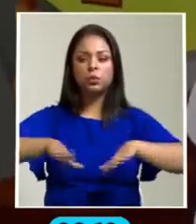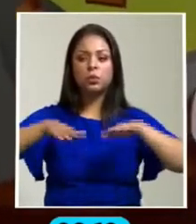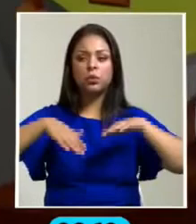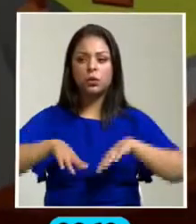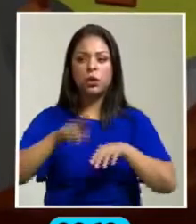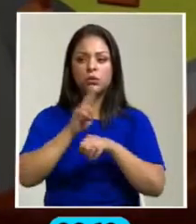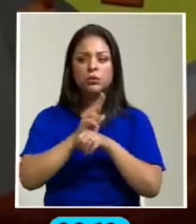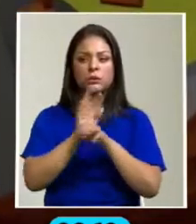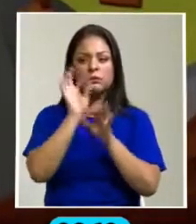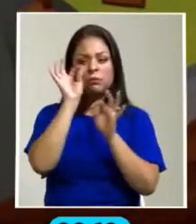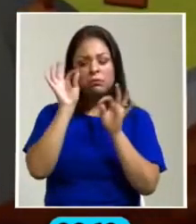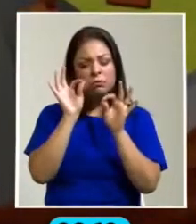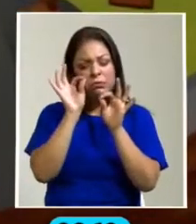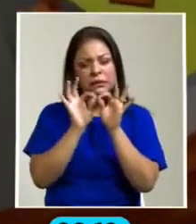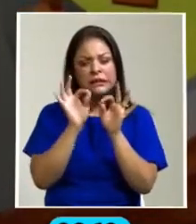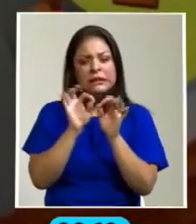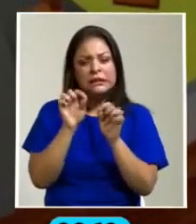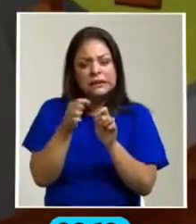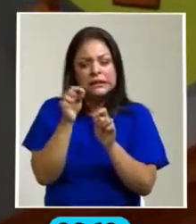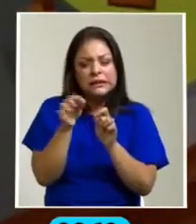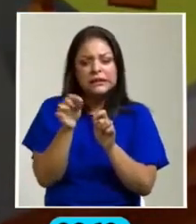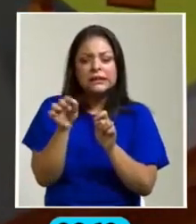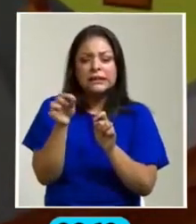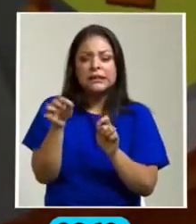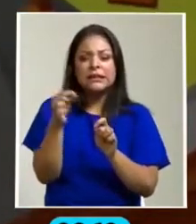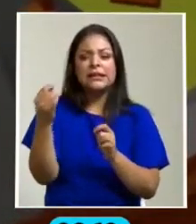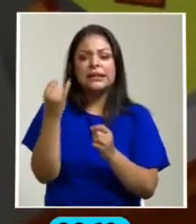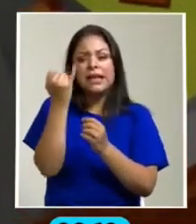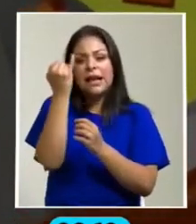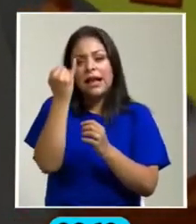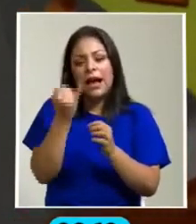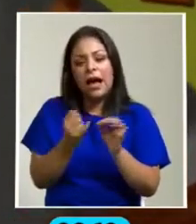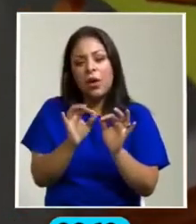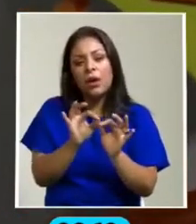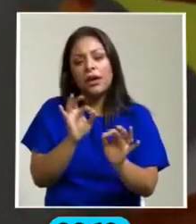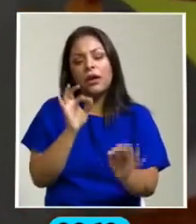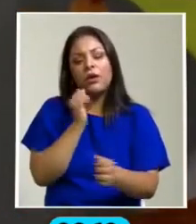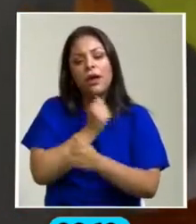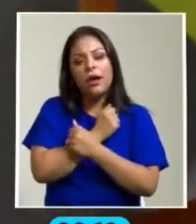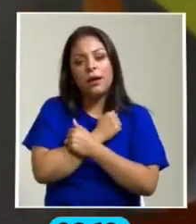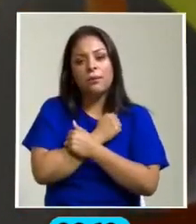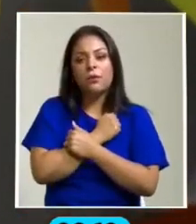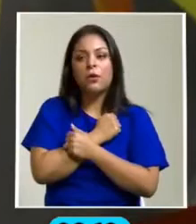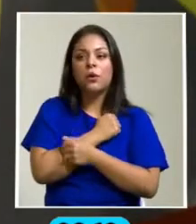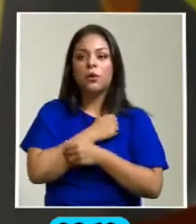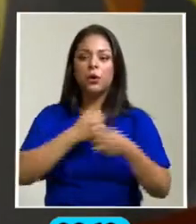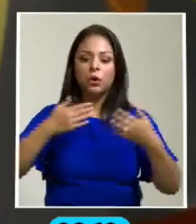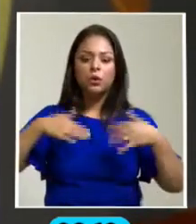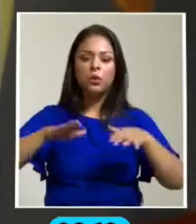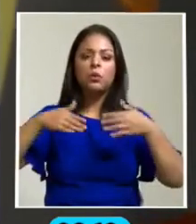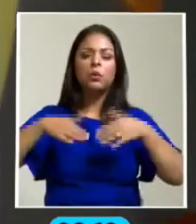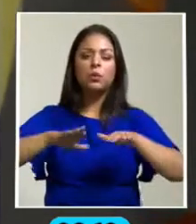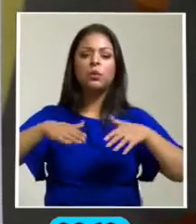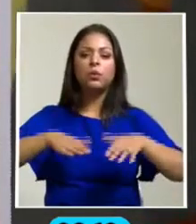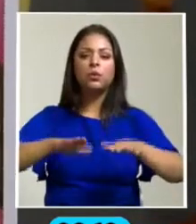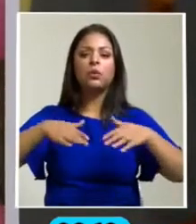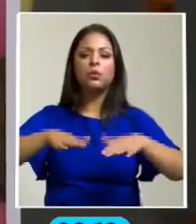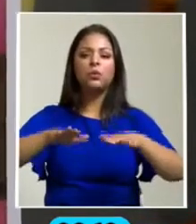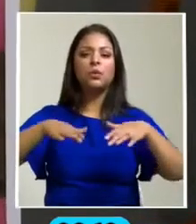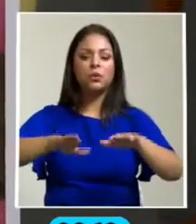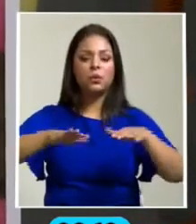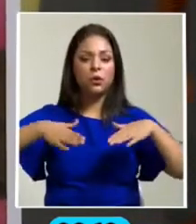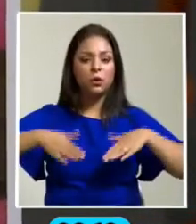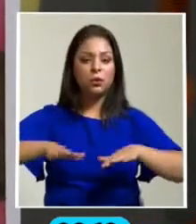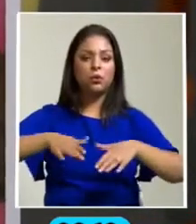diminutas realizadas con el delgado hilo de la ternura, surció cada uno de los pliegues y le elaboró